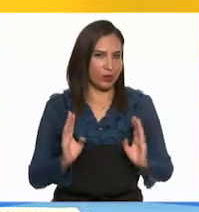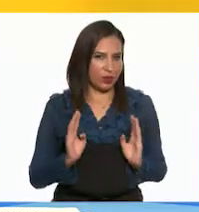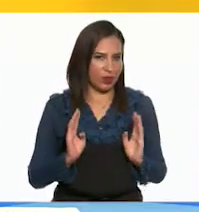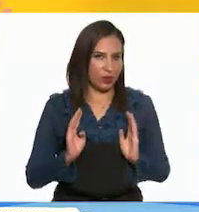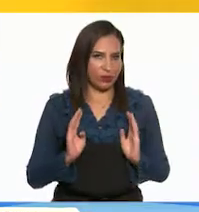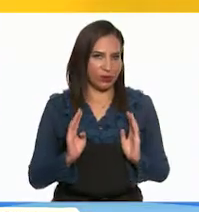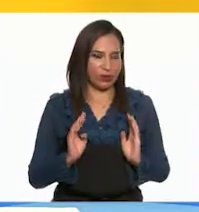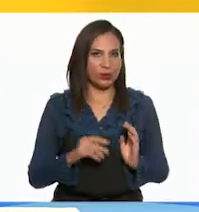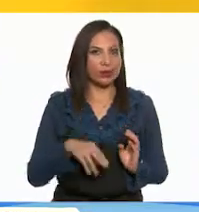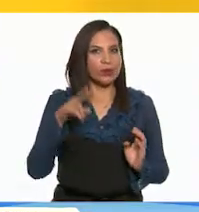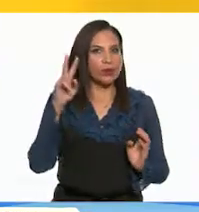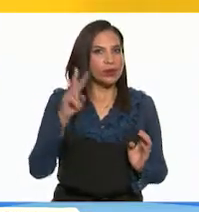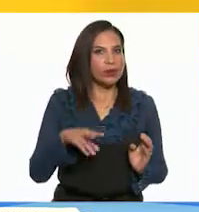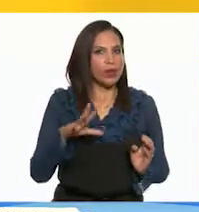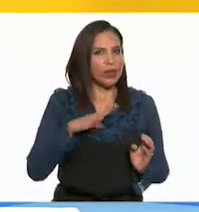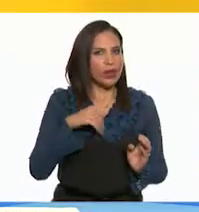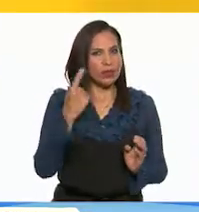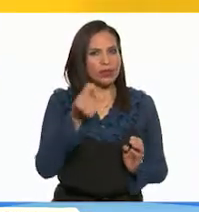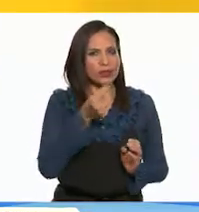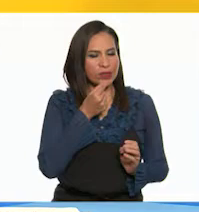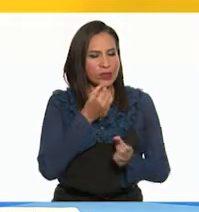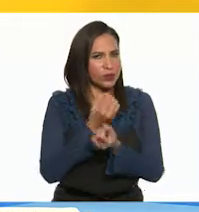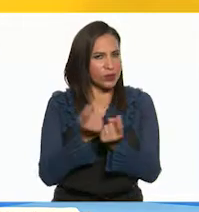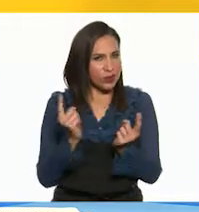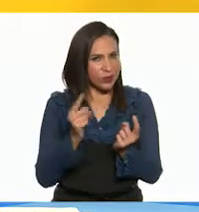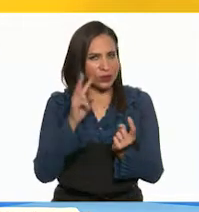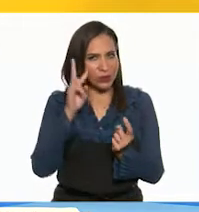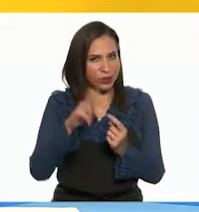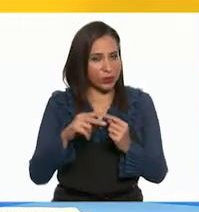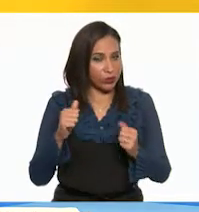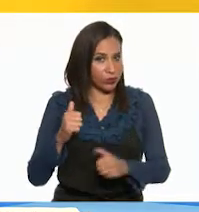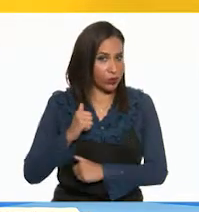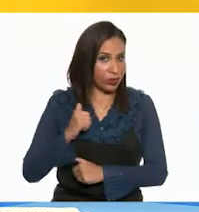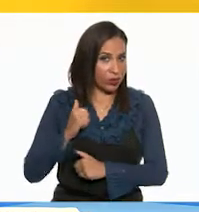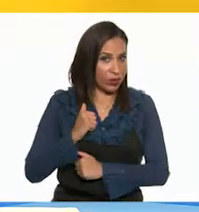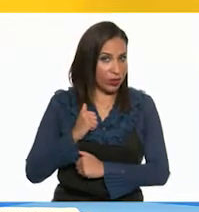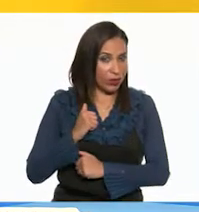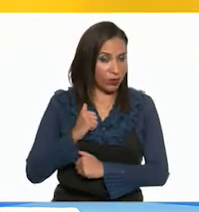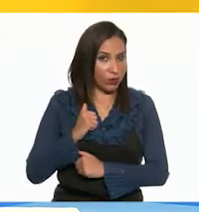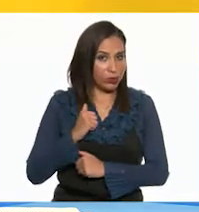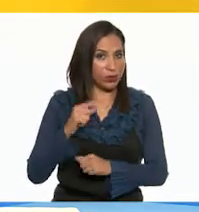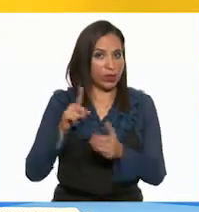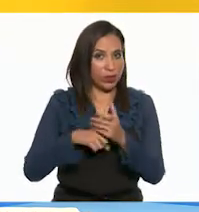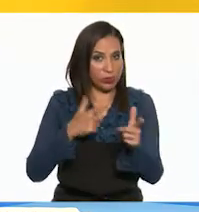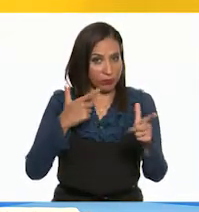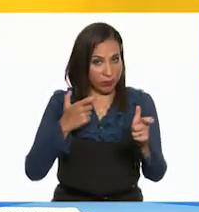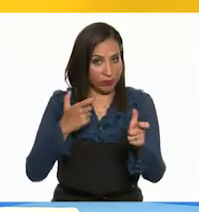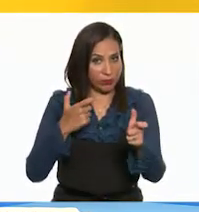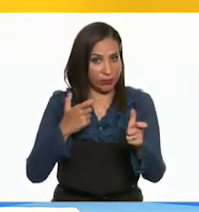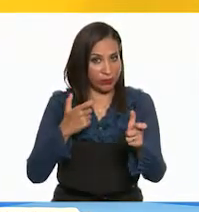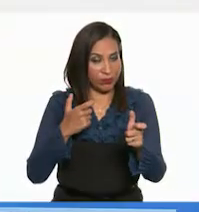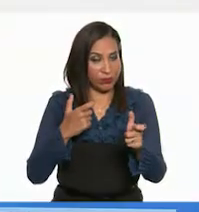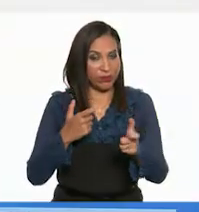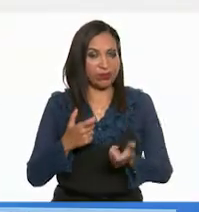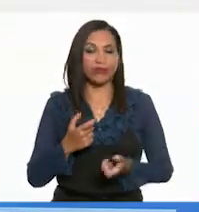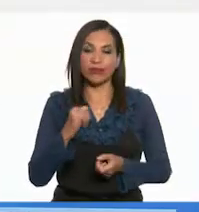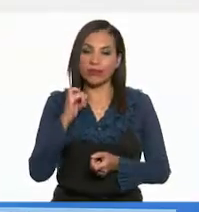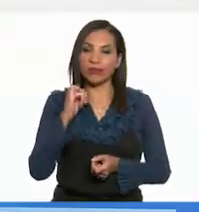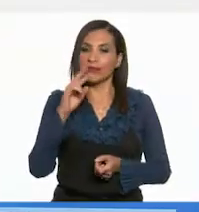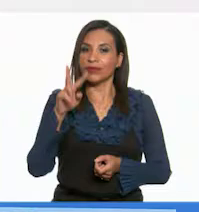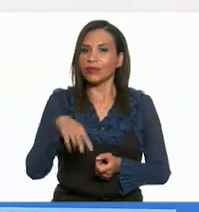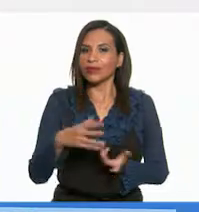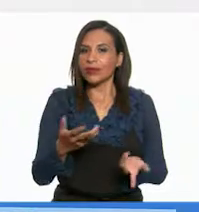soldados. ¿En verdad hubo niños que fueran soldados y tomaran las armas? Pues así